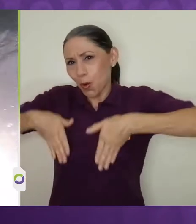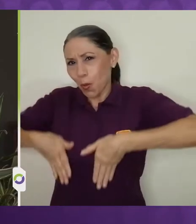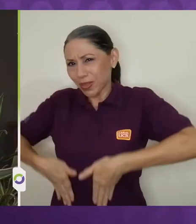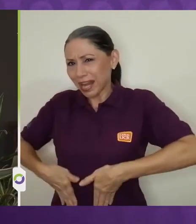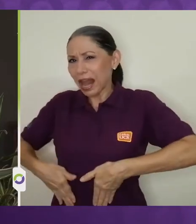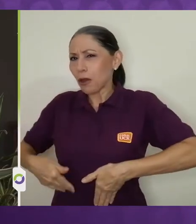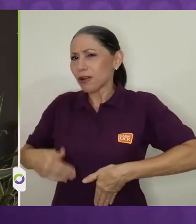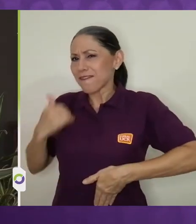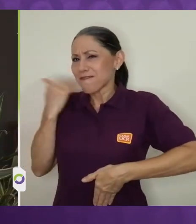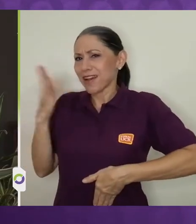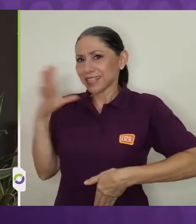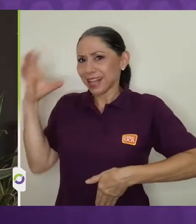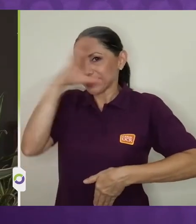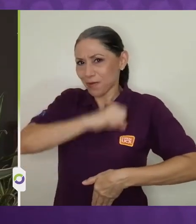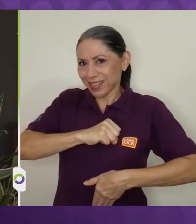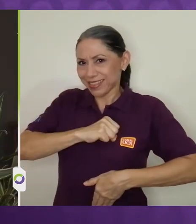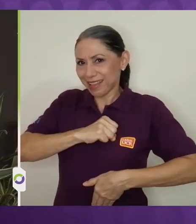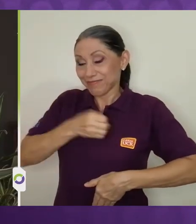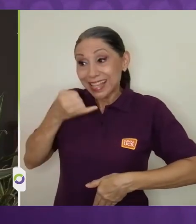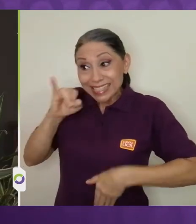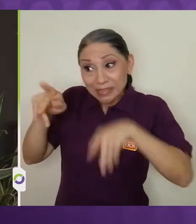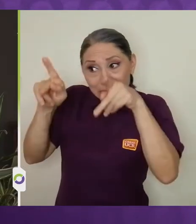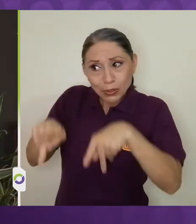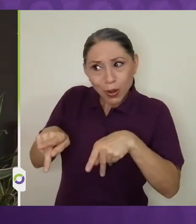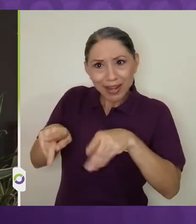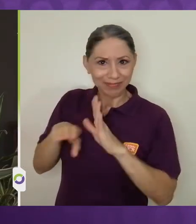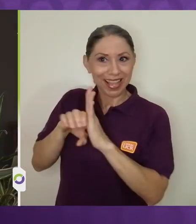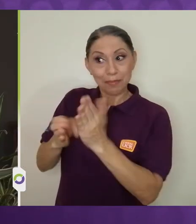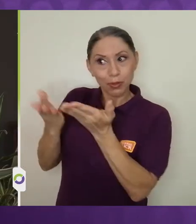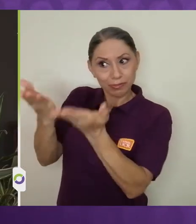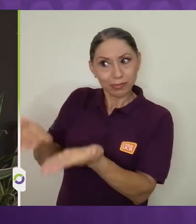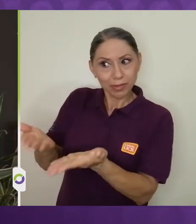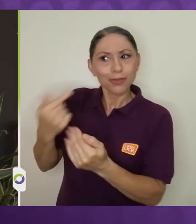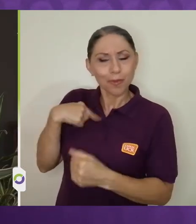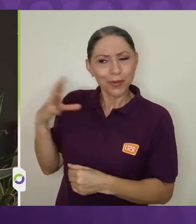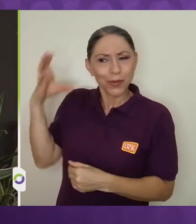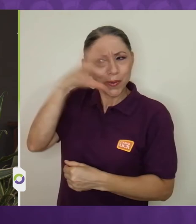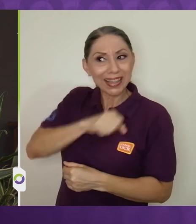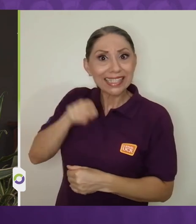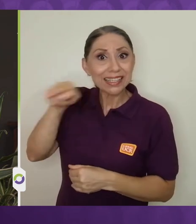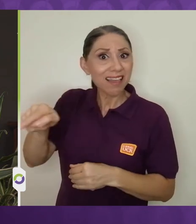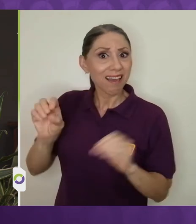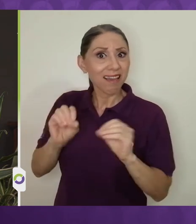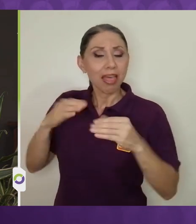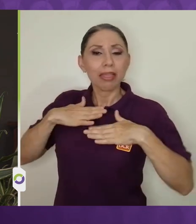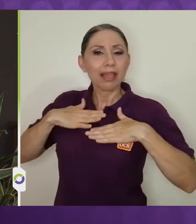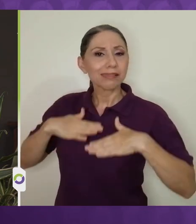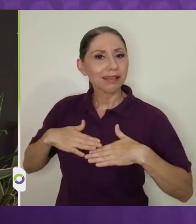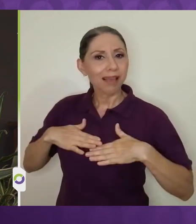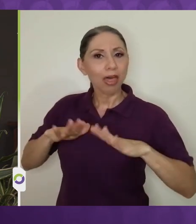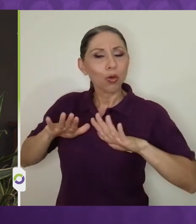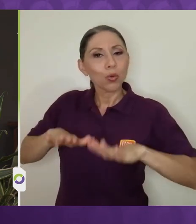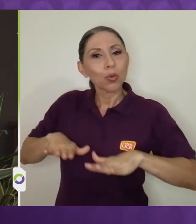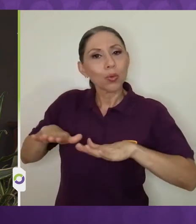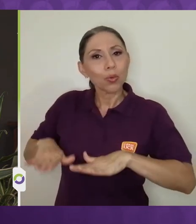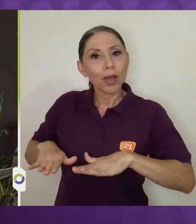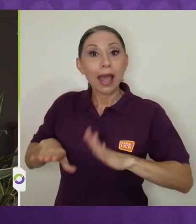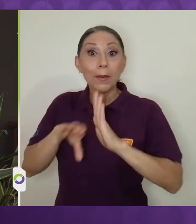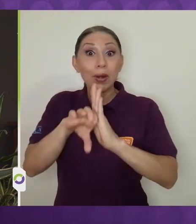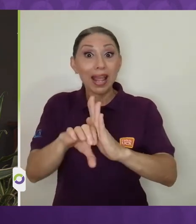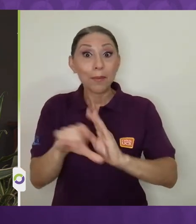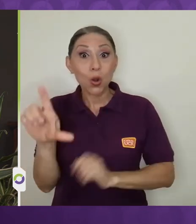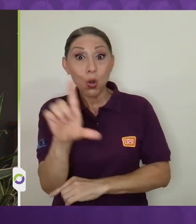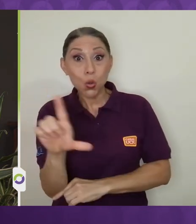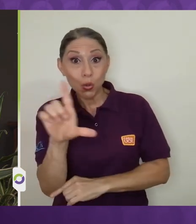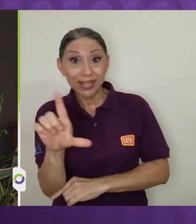fácil palpar si un nadador o una nadadora, en este caso Camila, no ha descansado. Y para muestra un botón, el día lunes muchas veces los entrenamientos